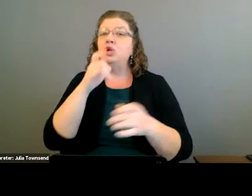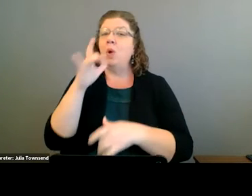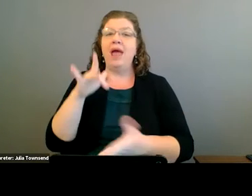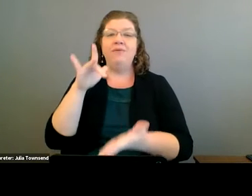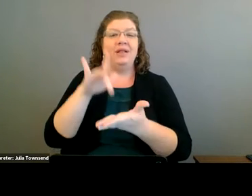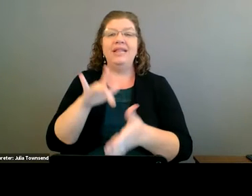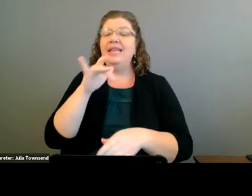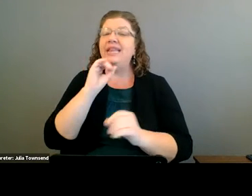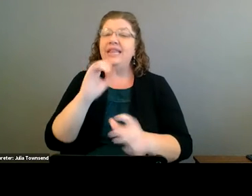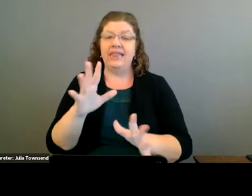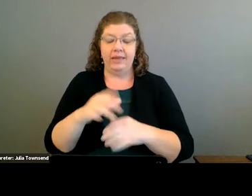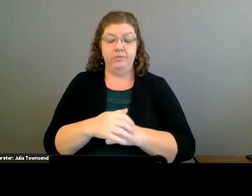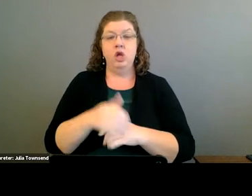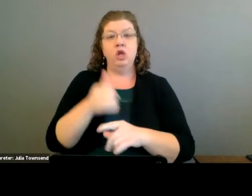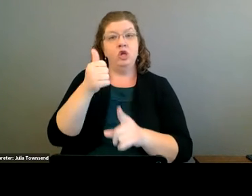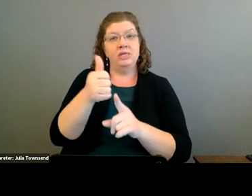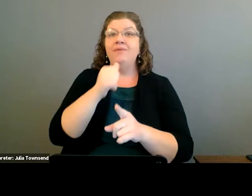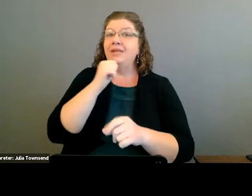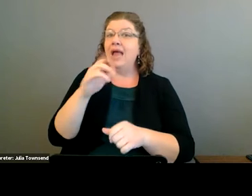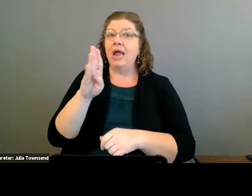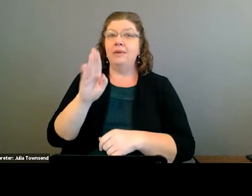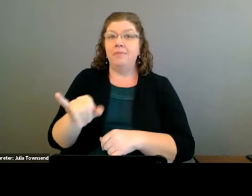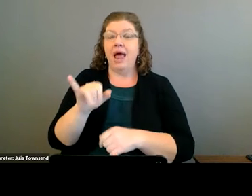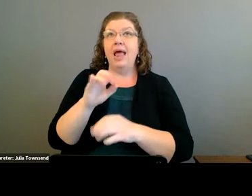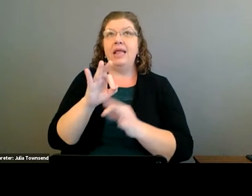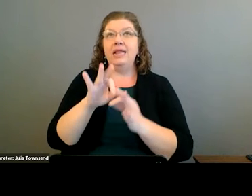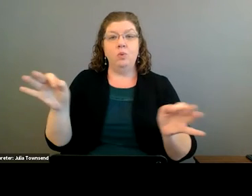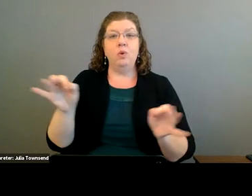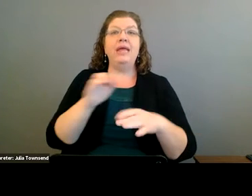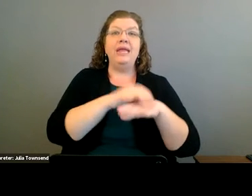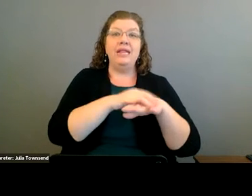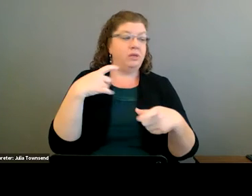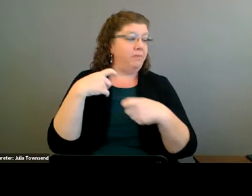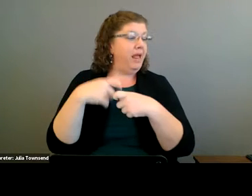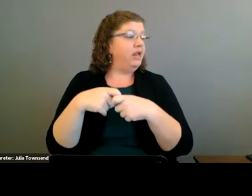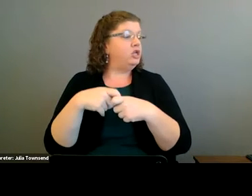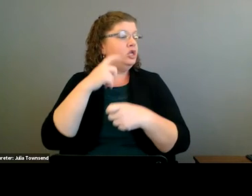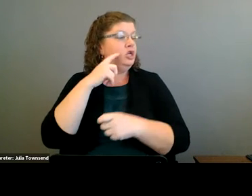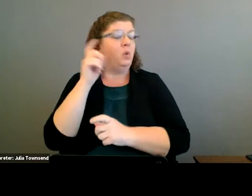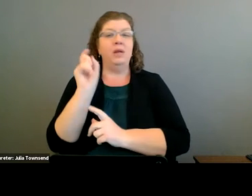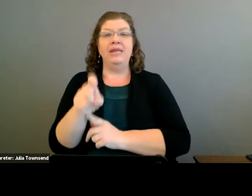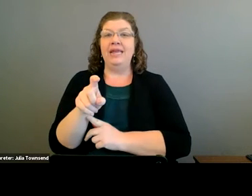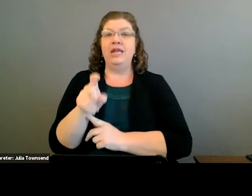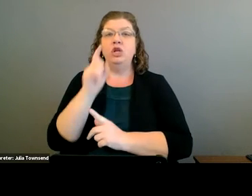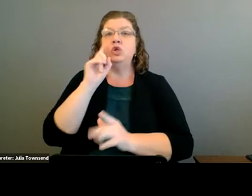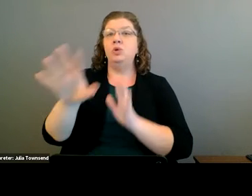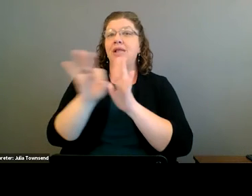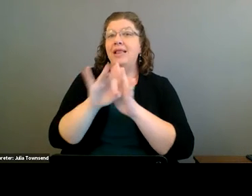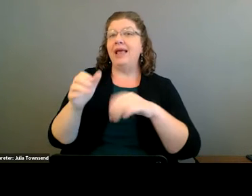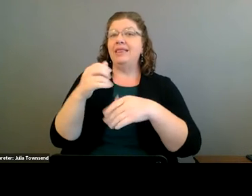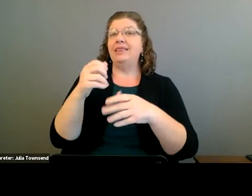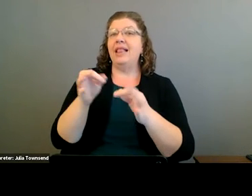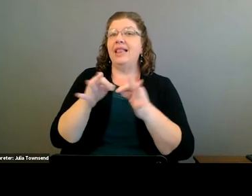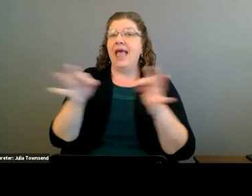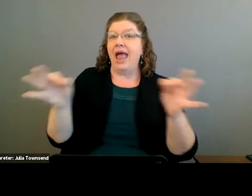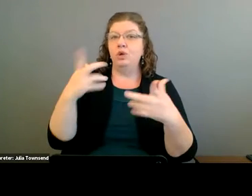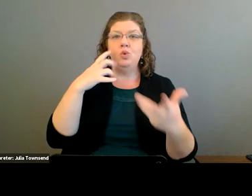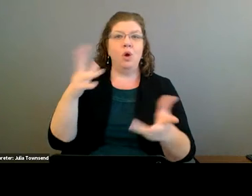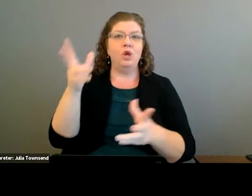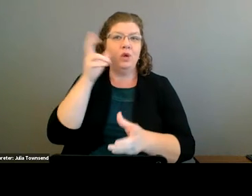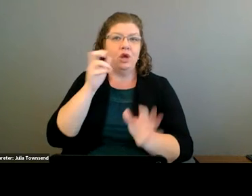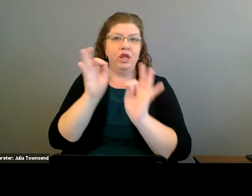tiene que presionar nada. Si usted no es bilingüe en inglés y en español, tendrá que seleccionar el idioma de su preferencia para escuchar